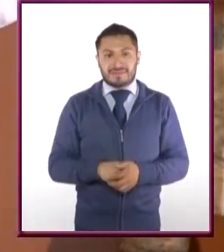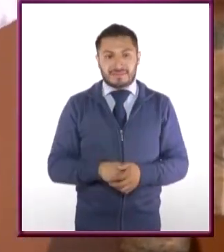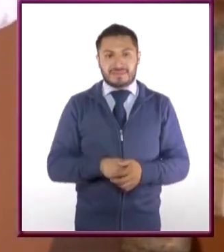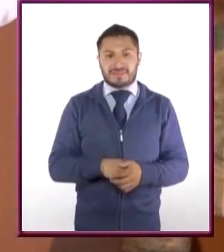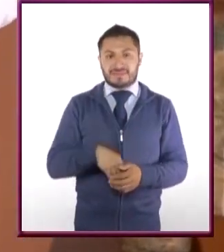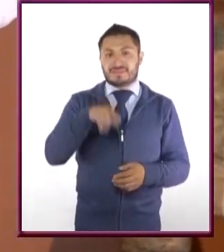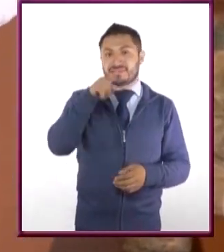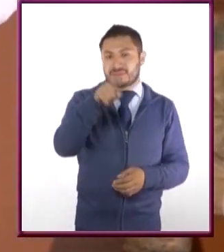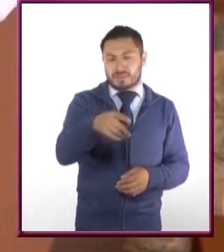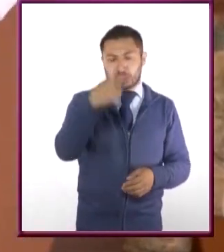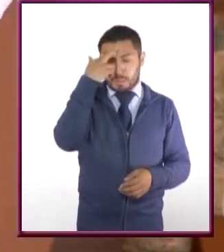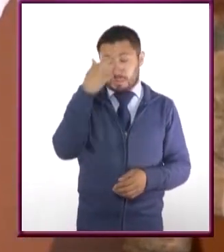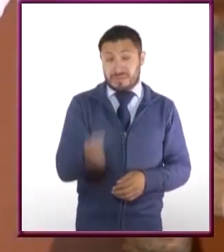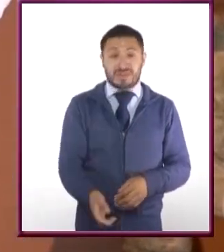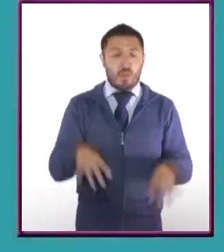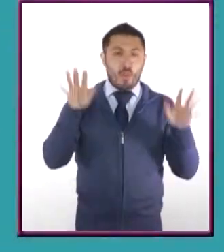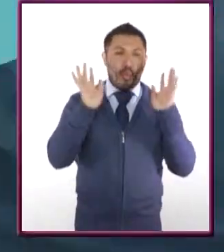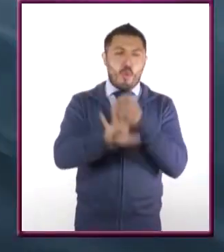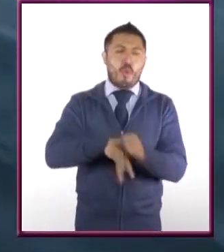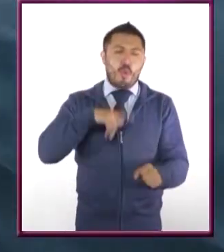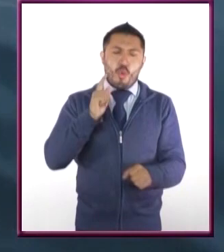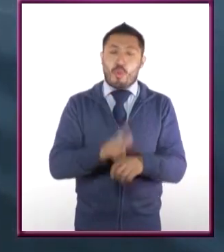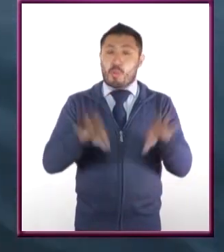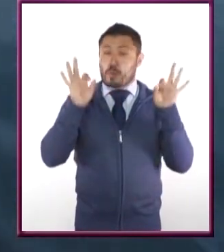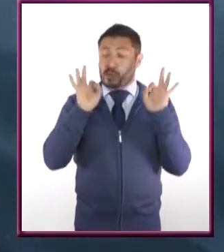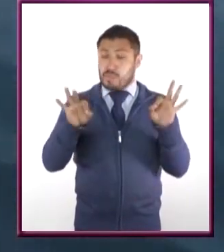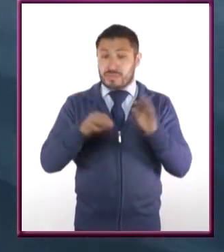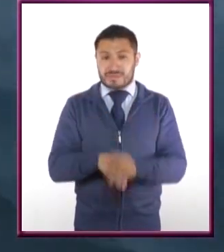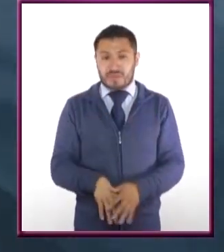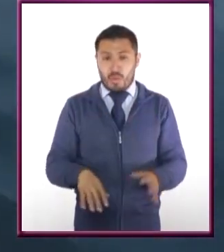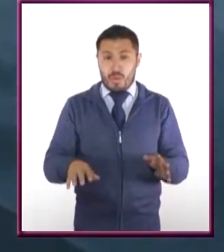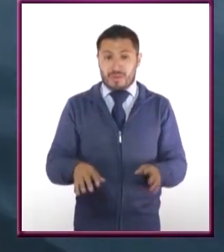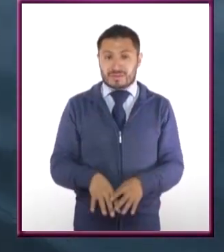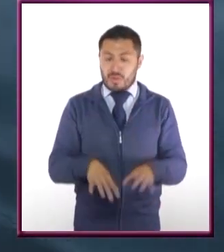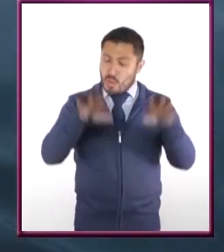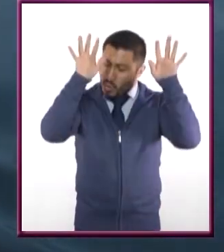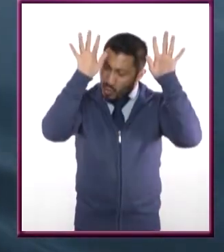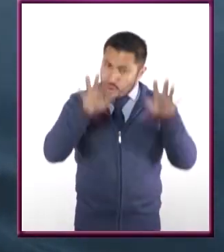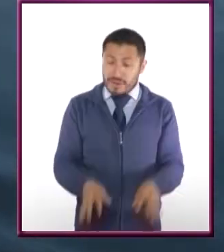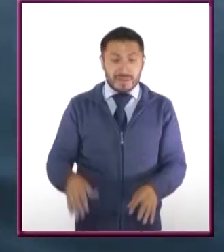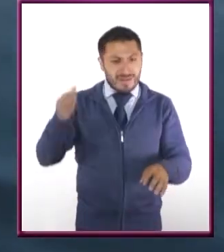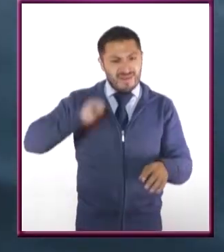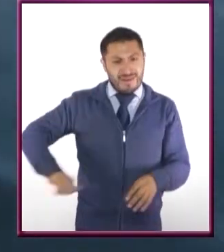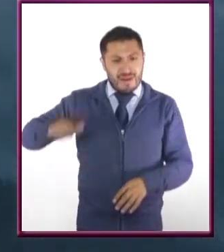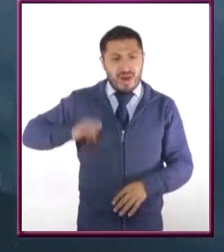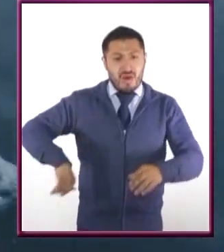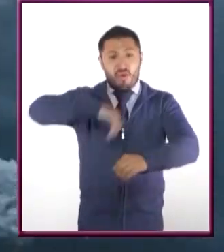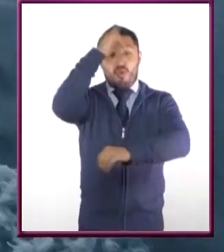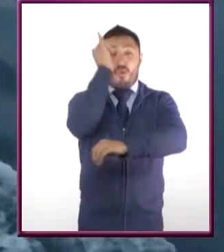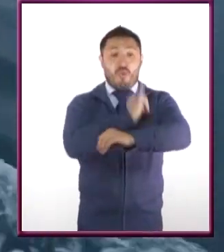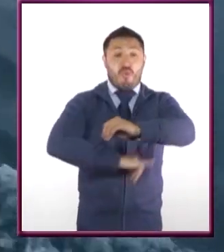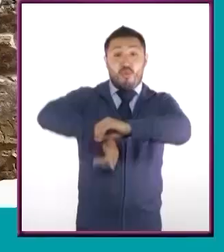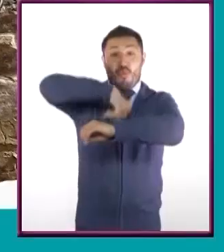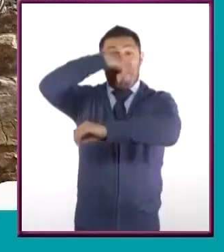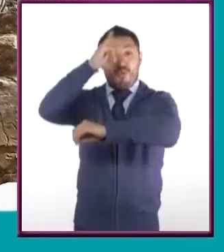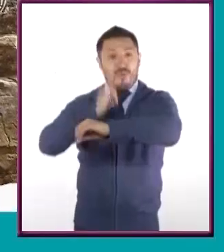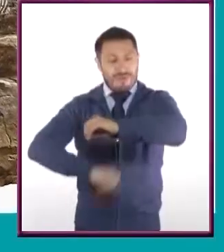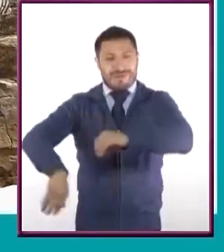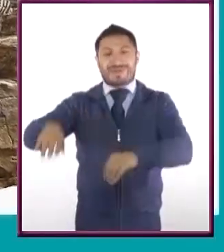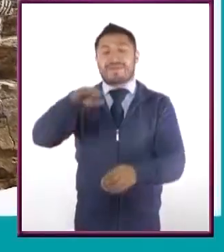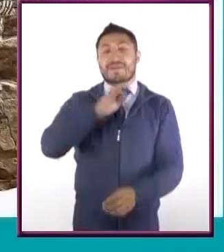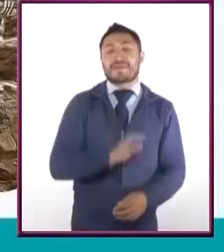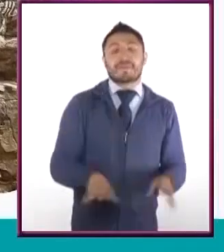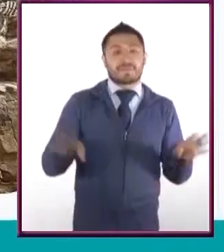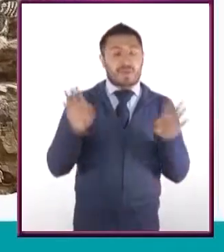Y vaya que son animales extraordinarios. Desde tiempos inmemorables, las ballenas han despertado nuestra fascinación. Se